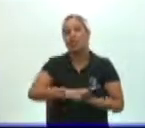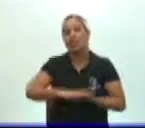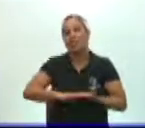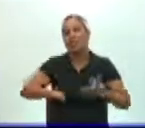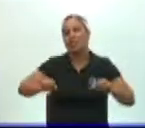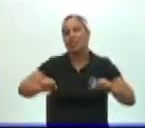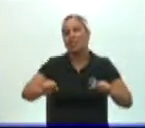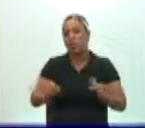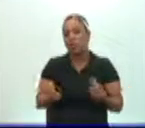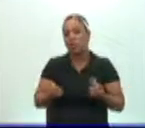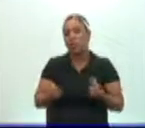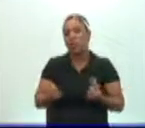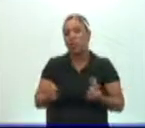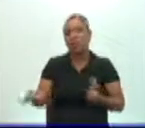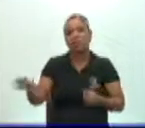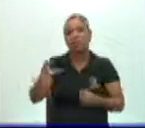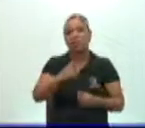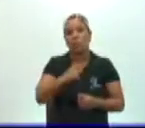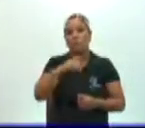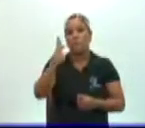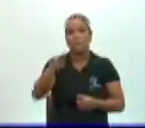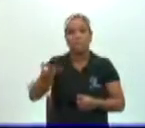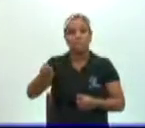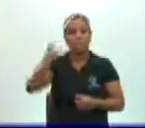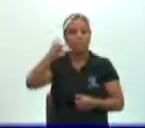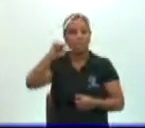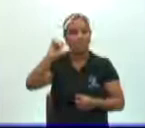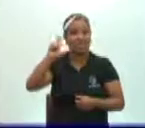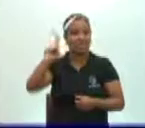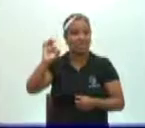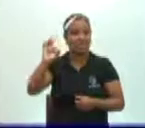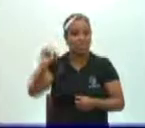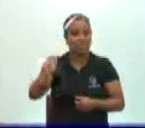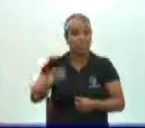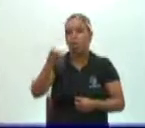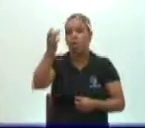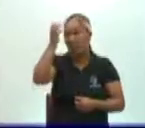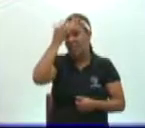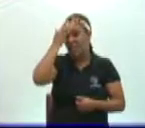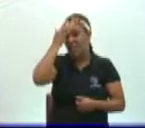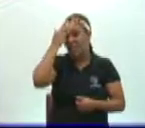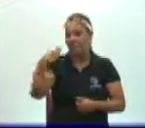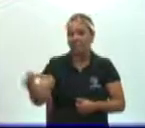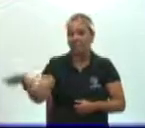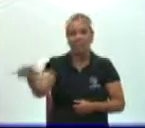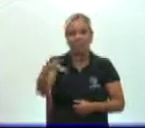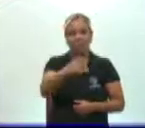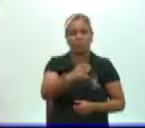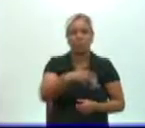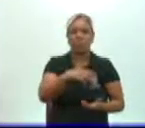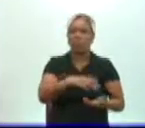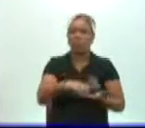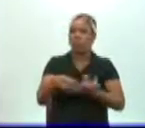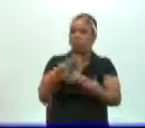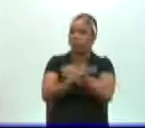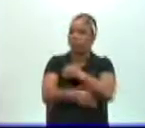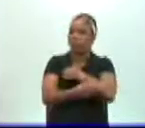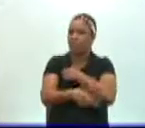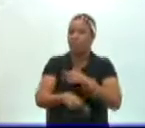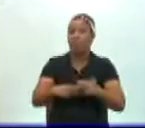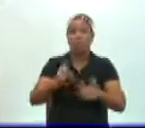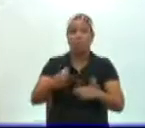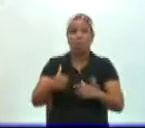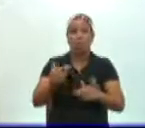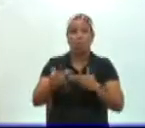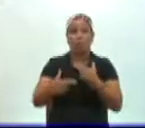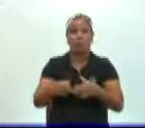la zona del Pacífico y toda la zona de la India, toda esta región. Por tanto, cuando se produce la colonización en